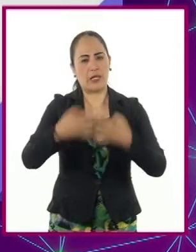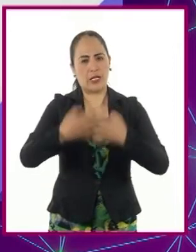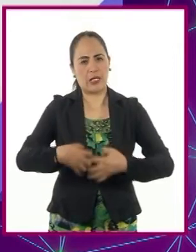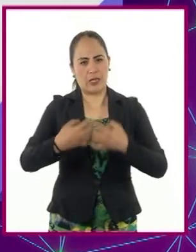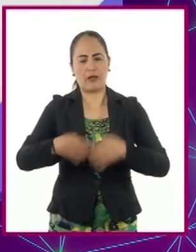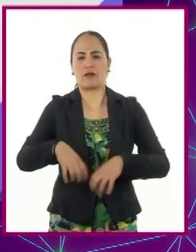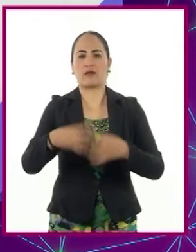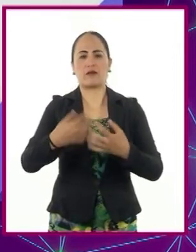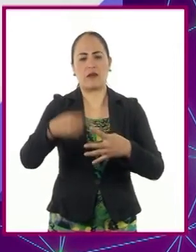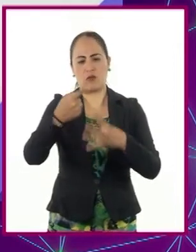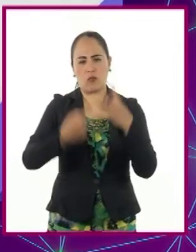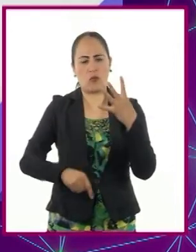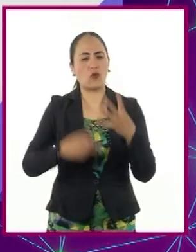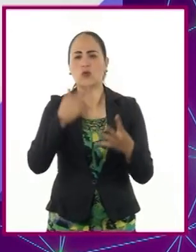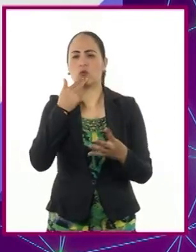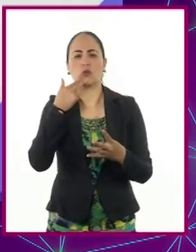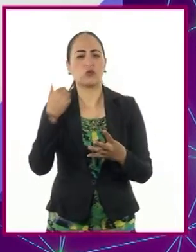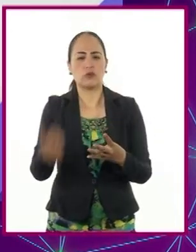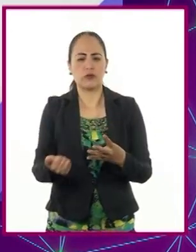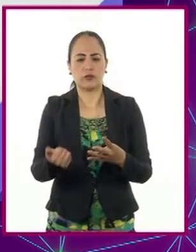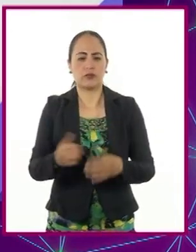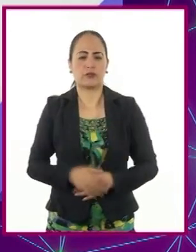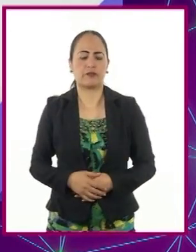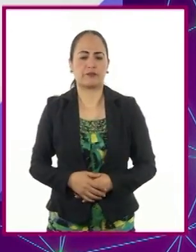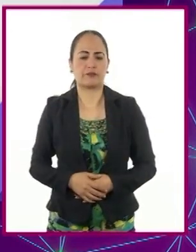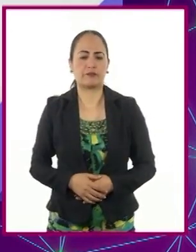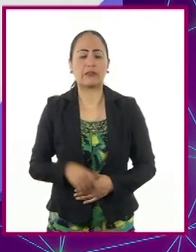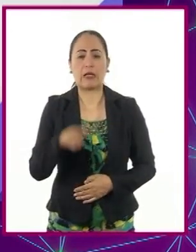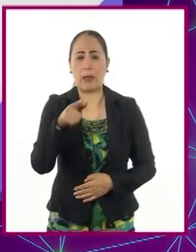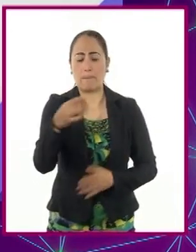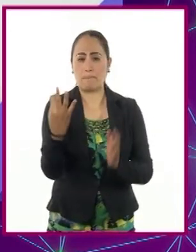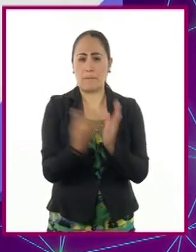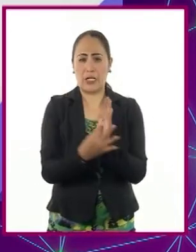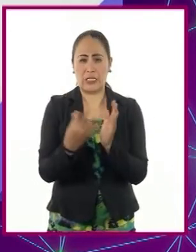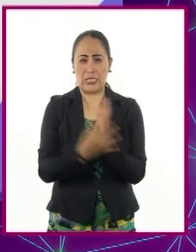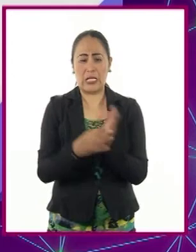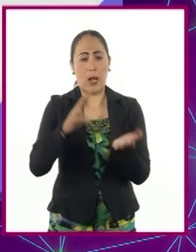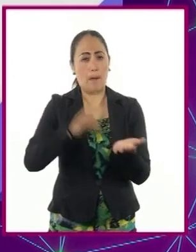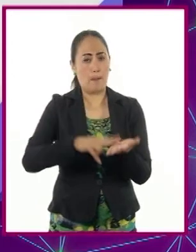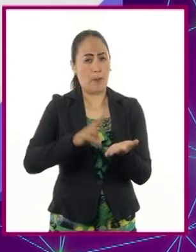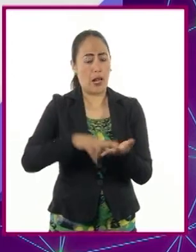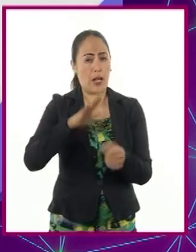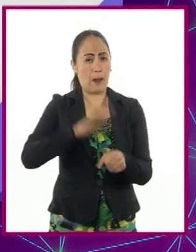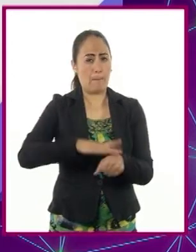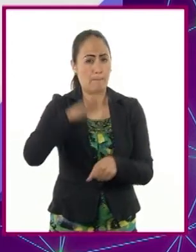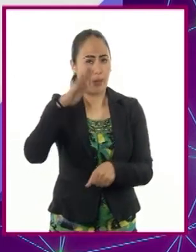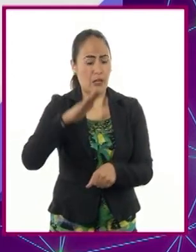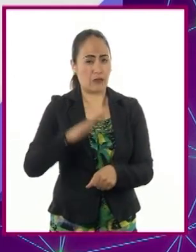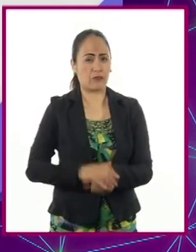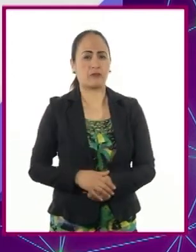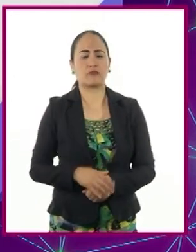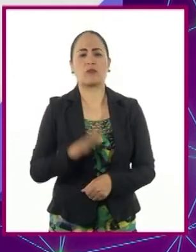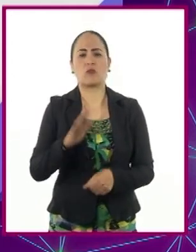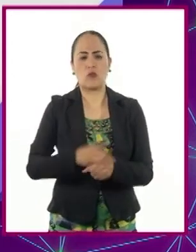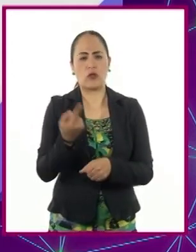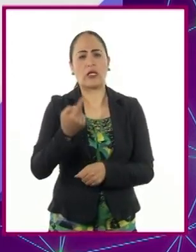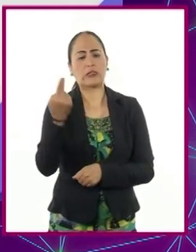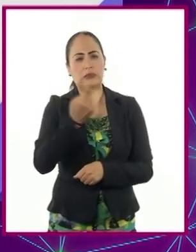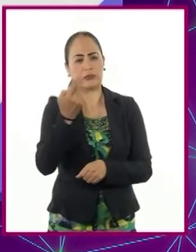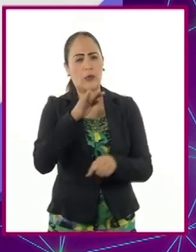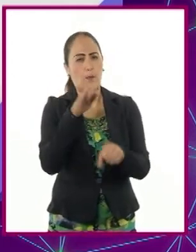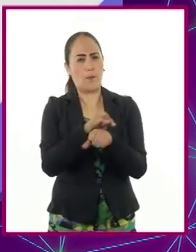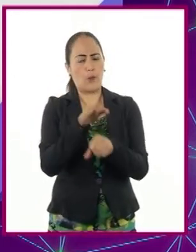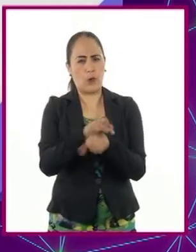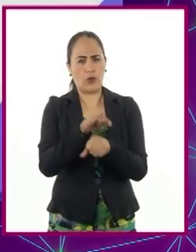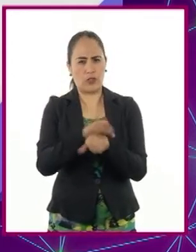inutilizados debido a esto, en cuyo caso el precio del metal se incrementa por los costos de las medidas de protección, como el